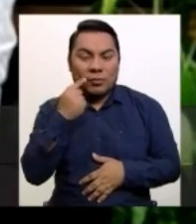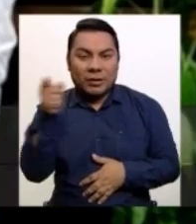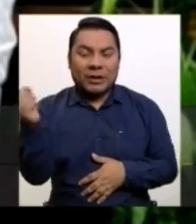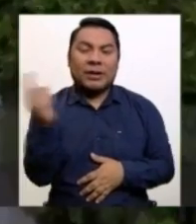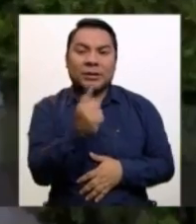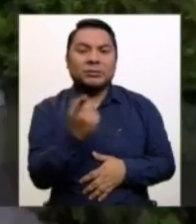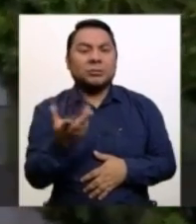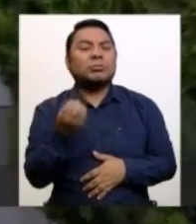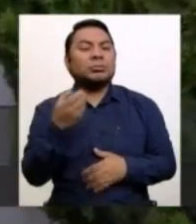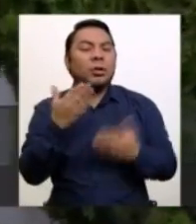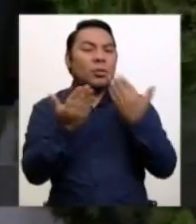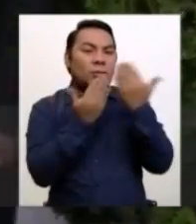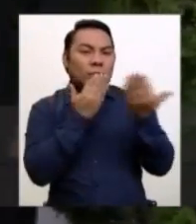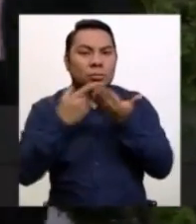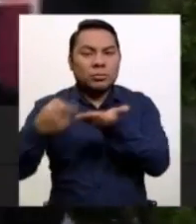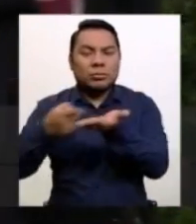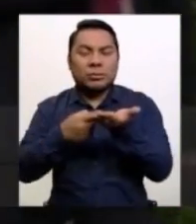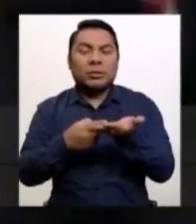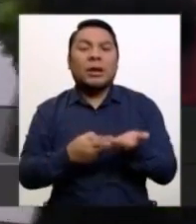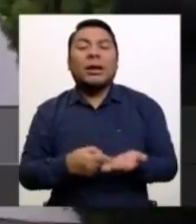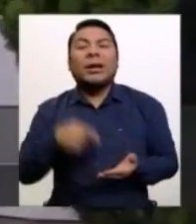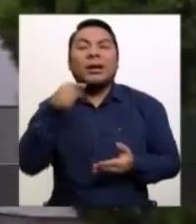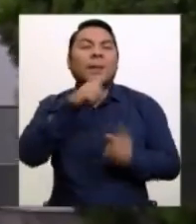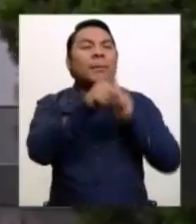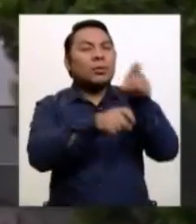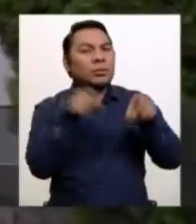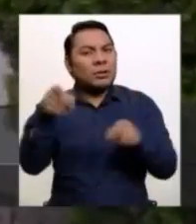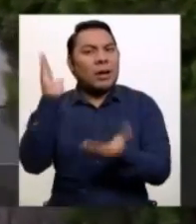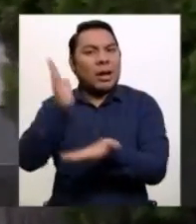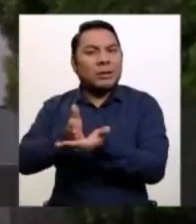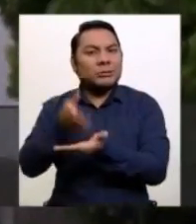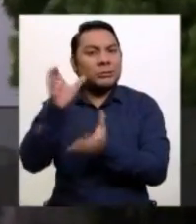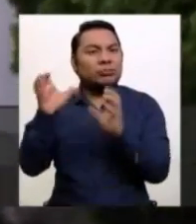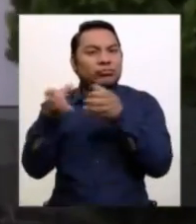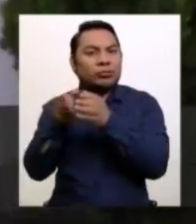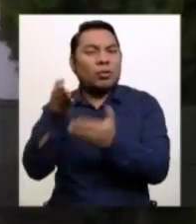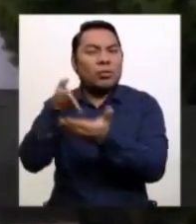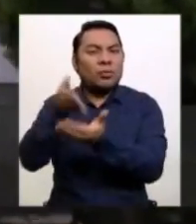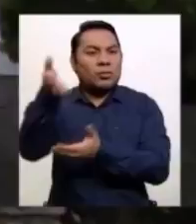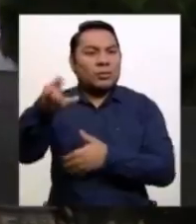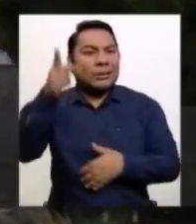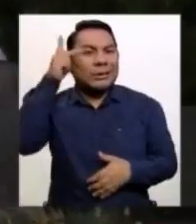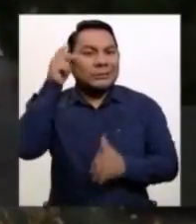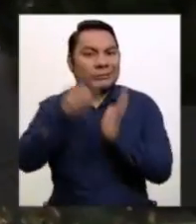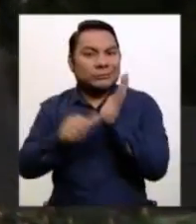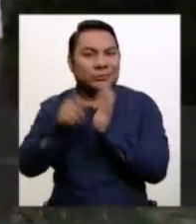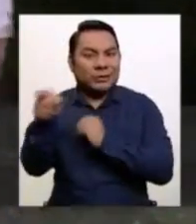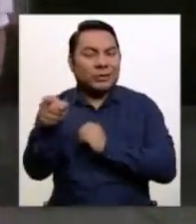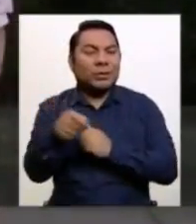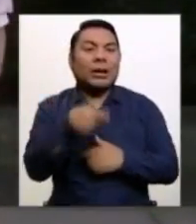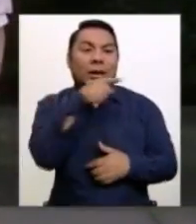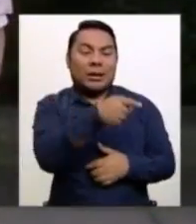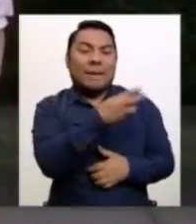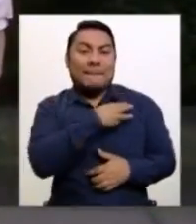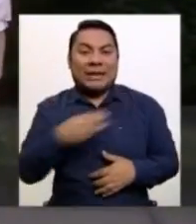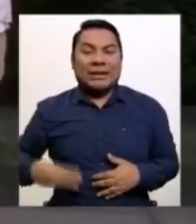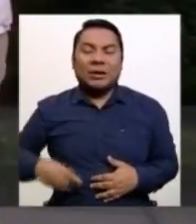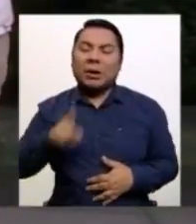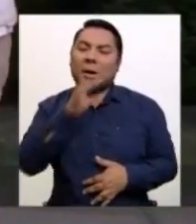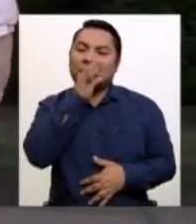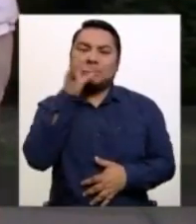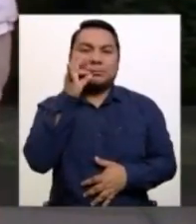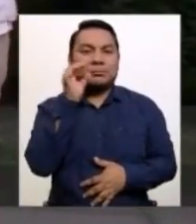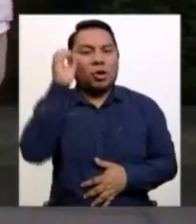del gobierno sobre el proceso disciplinario que abrió la bancada de Fuerza Popular contra Kenji Fujimori. El ministro prefirió no emitir